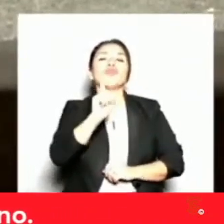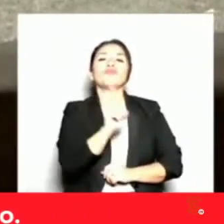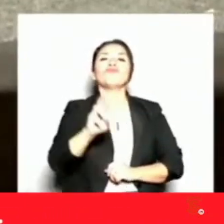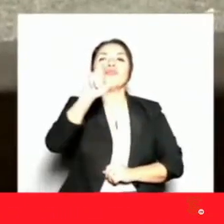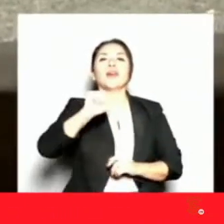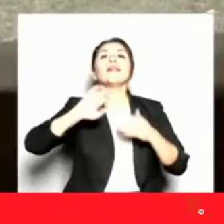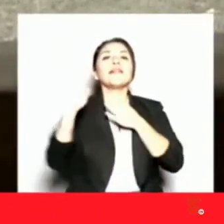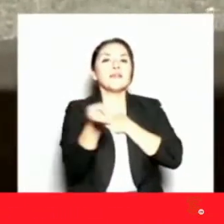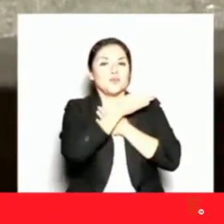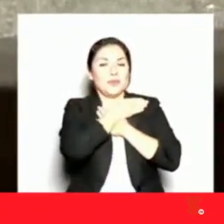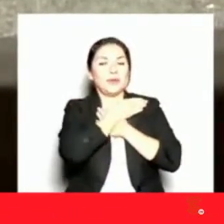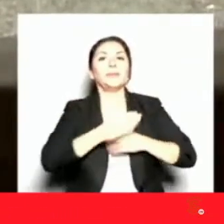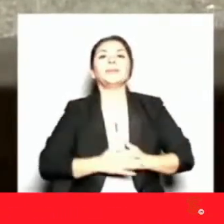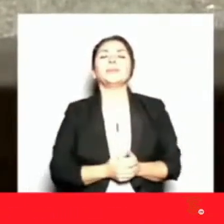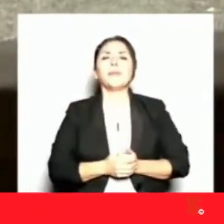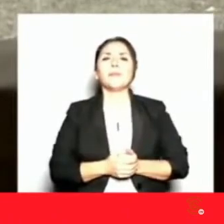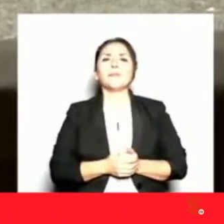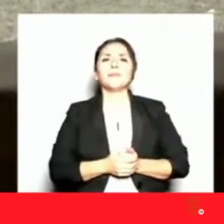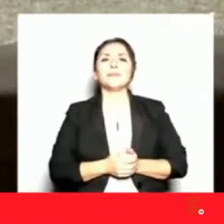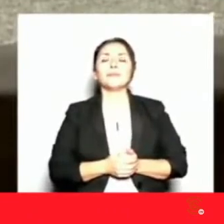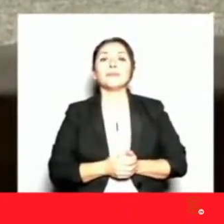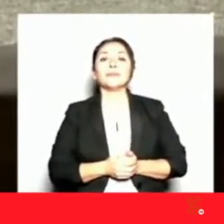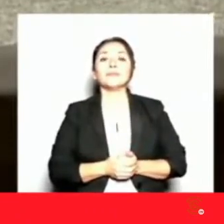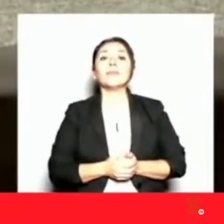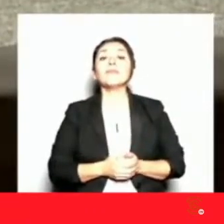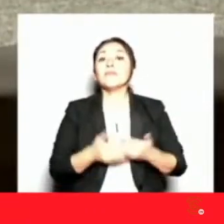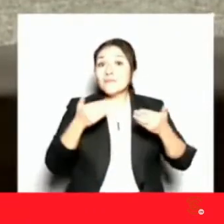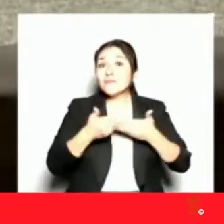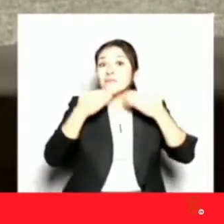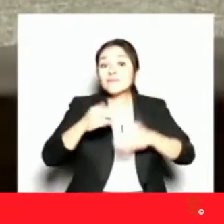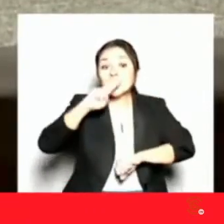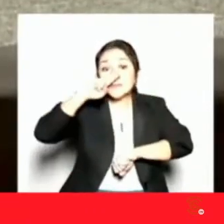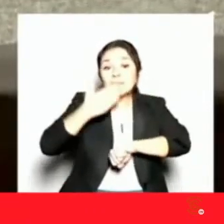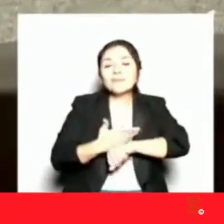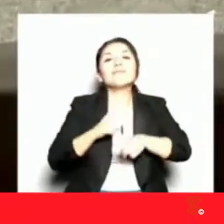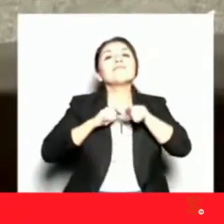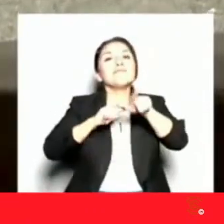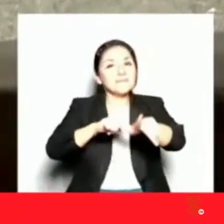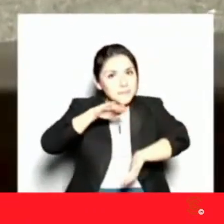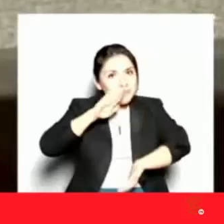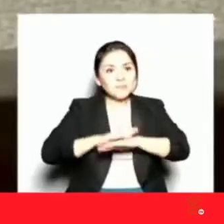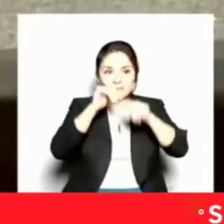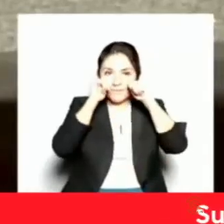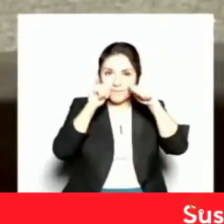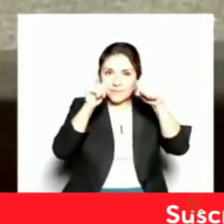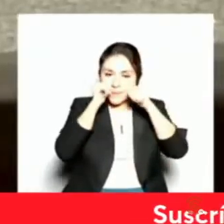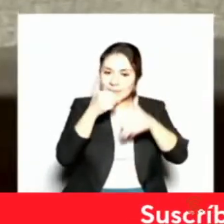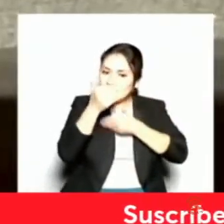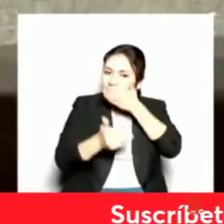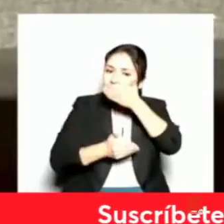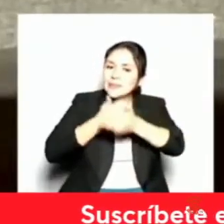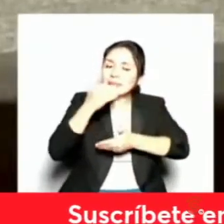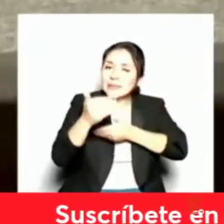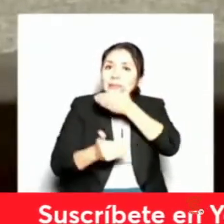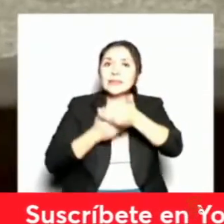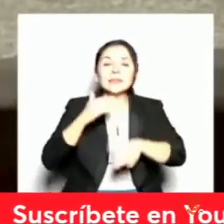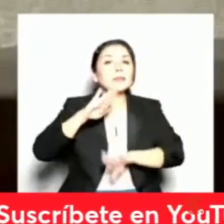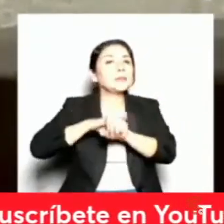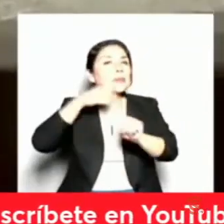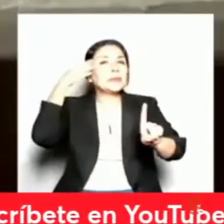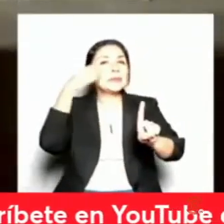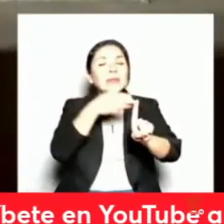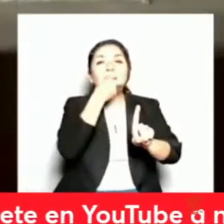Sheinbaum. Y tenemos como tarea darle continuidad, en específico al